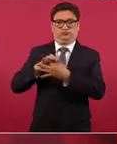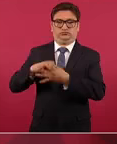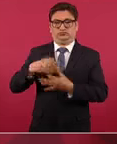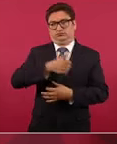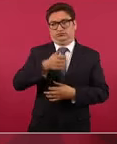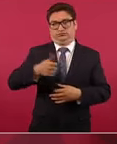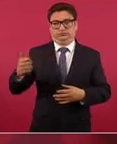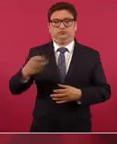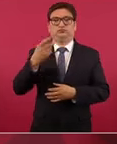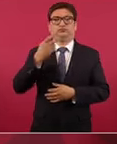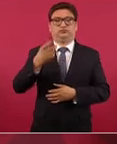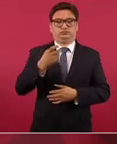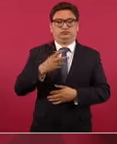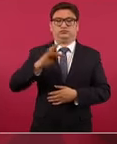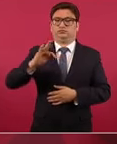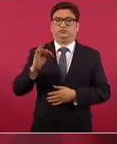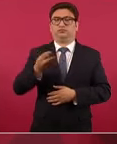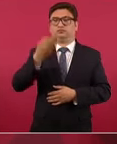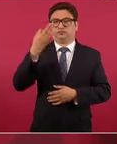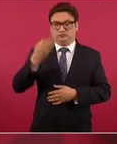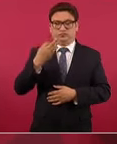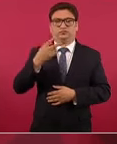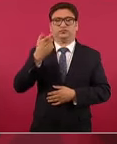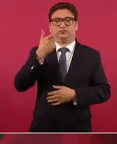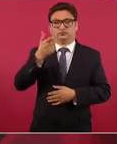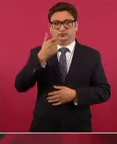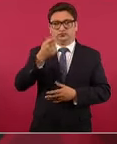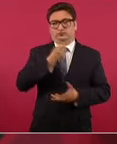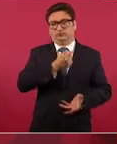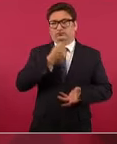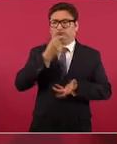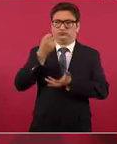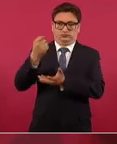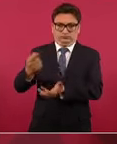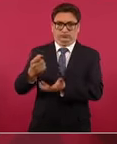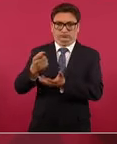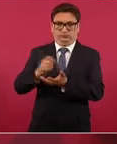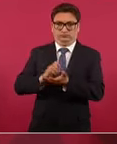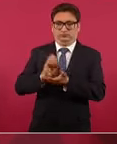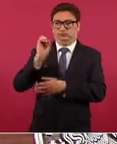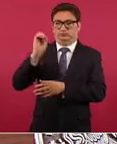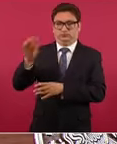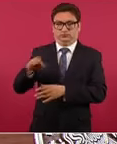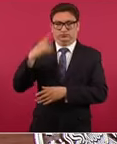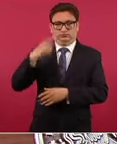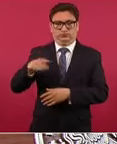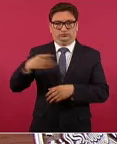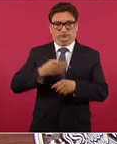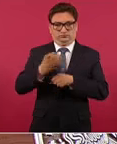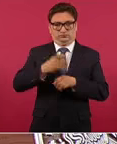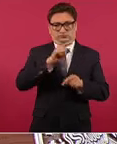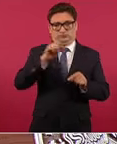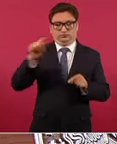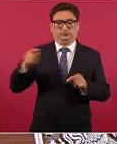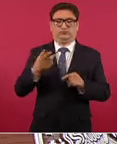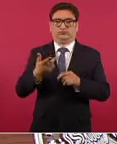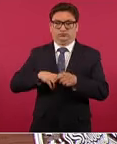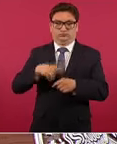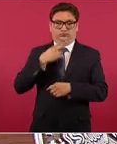la federación le transfería los recursos a los estados